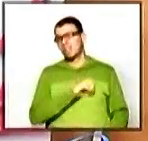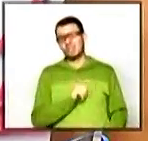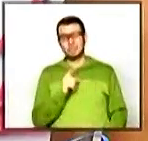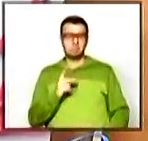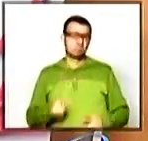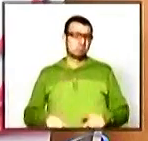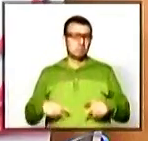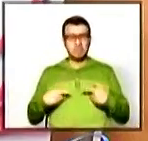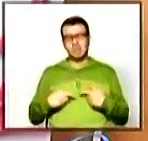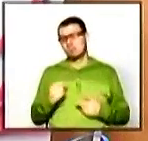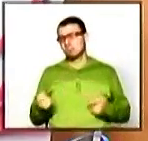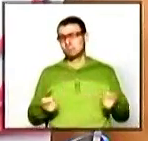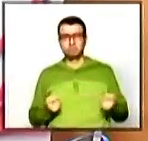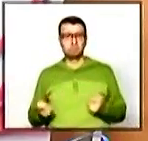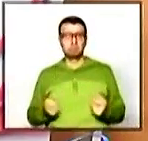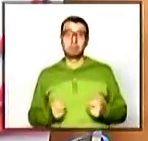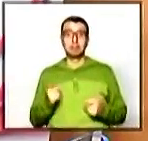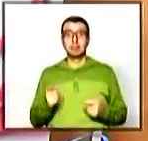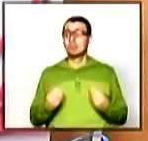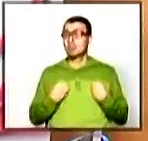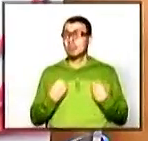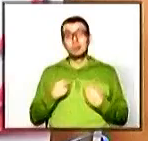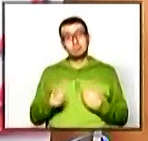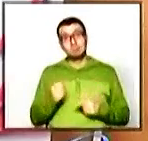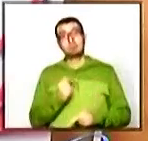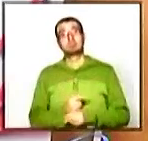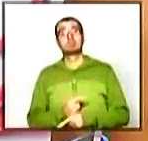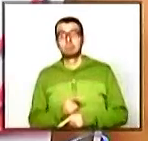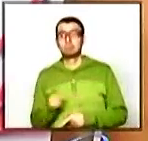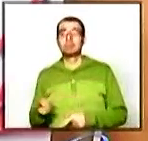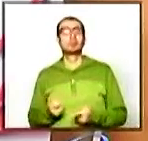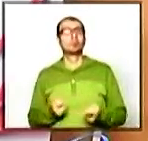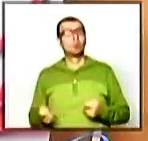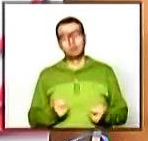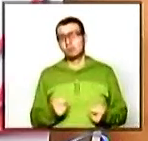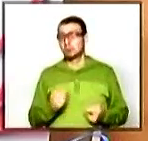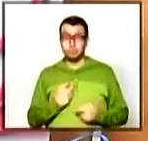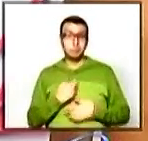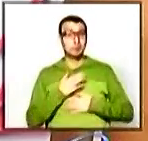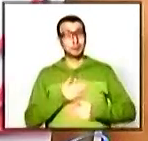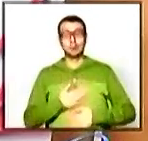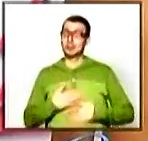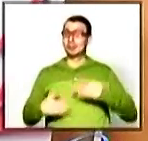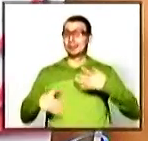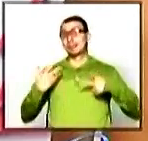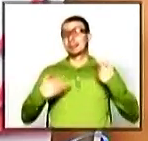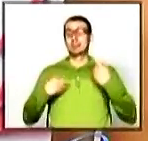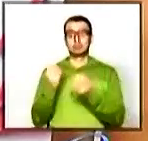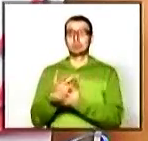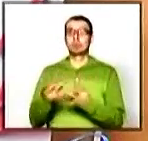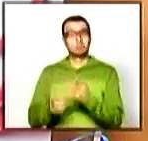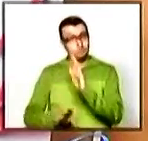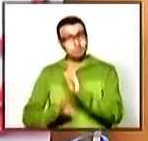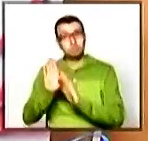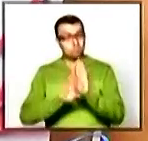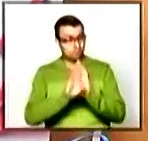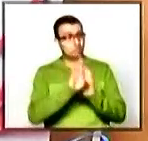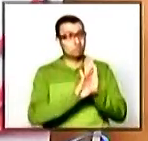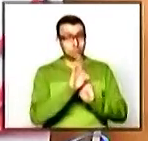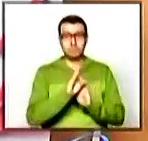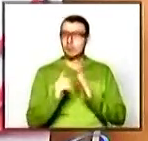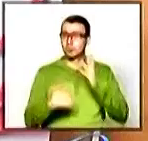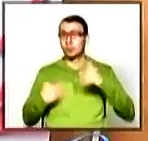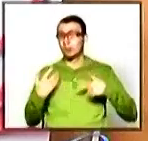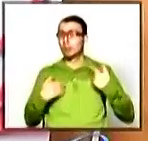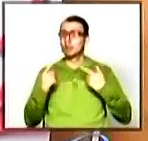estamos conformes con la manera en la que estamos viviendo, si estamos conformes con nuestro concepto de abundancia y de prosperidad, si estamos satisfechos con